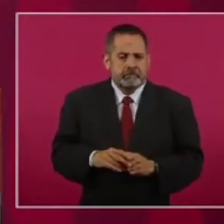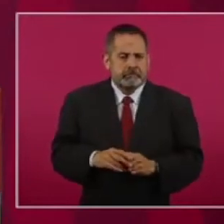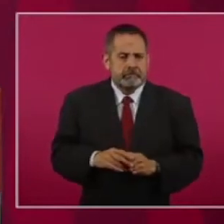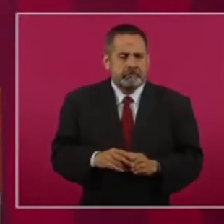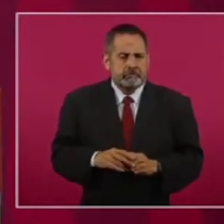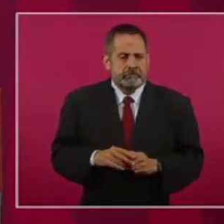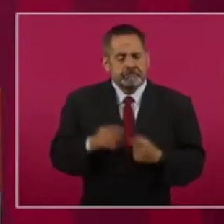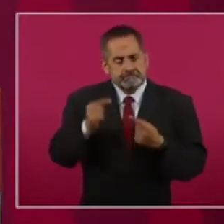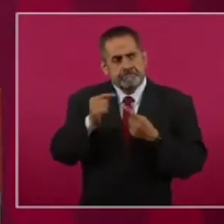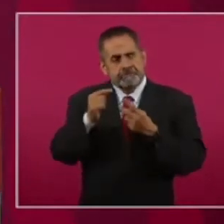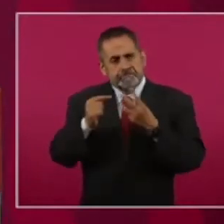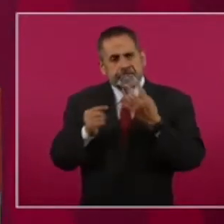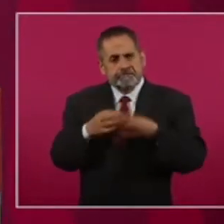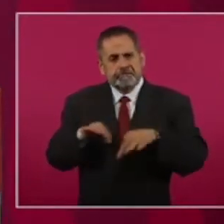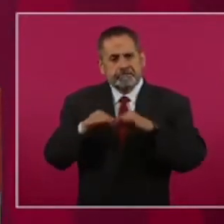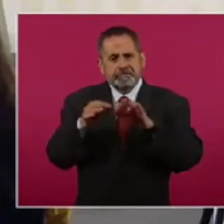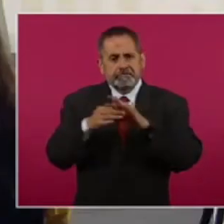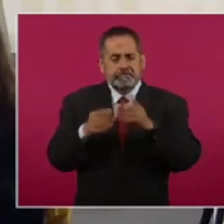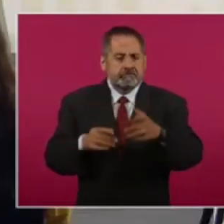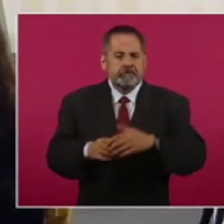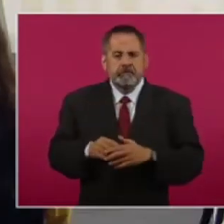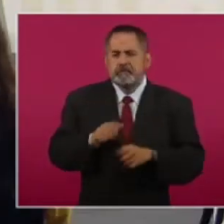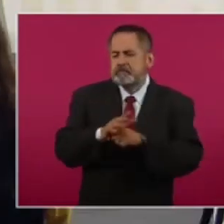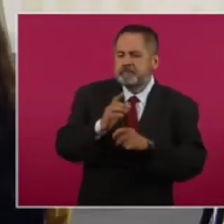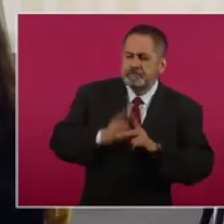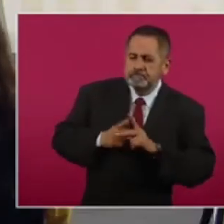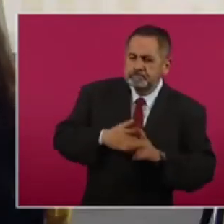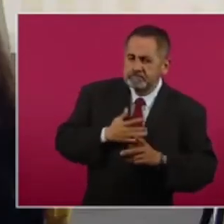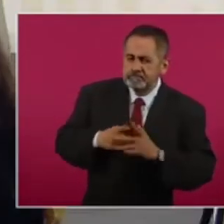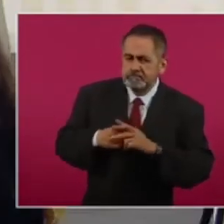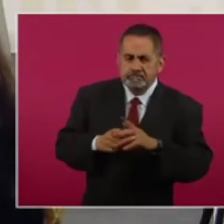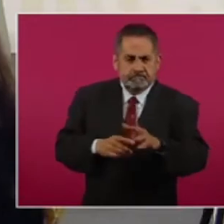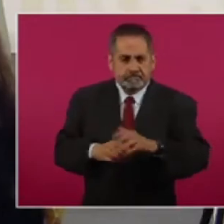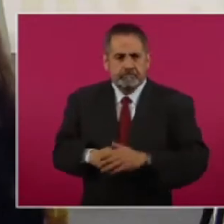una serie de… ¿Qué factores está valorando factores para tomar su